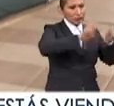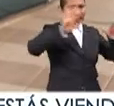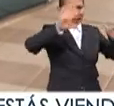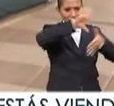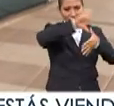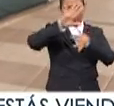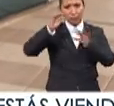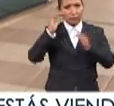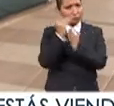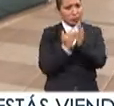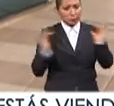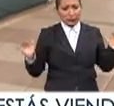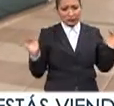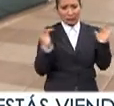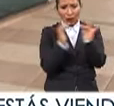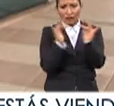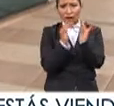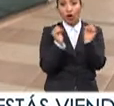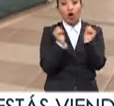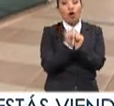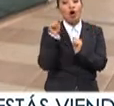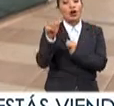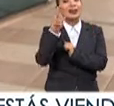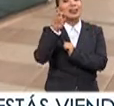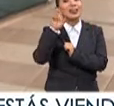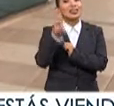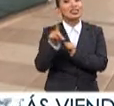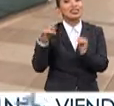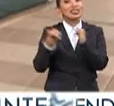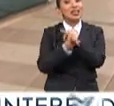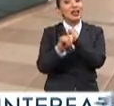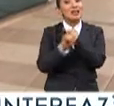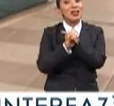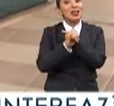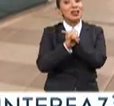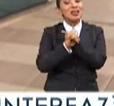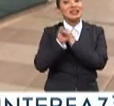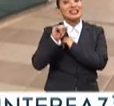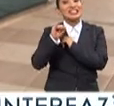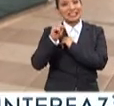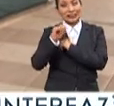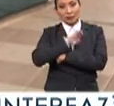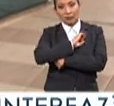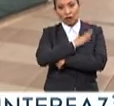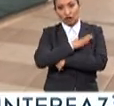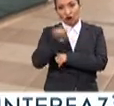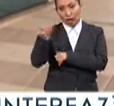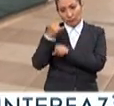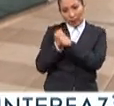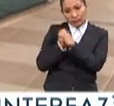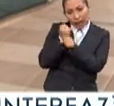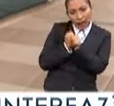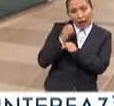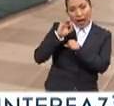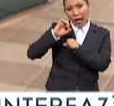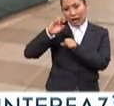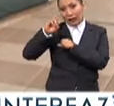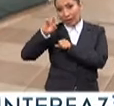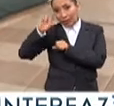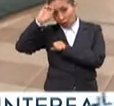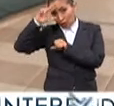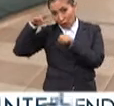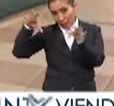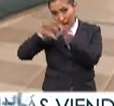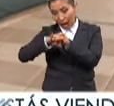muy bajo porque la conexión lo hacemos a través de la red iris española es la red de la investigación y la red europea